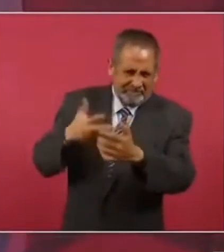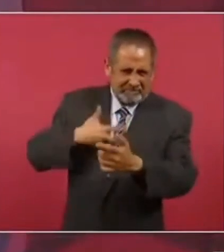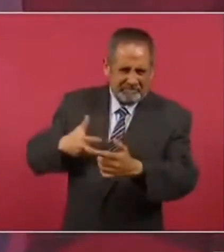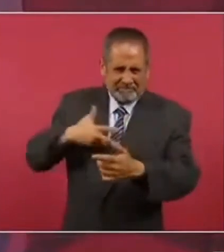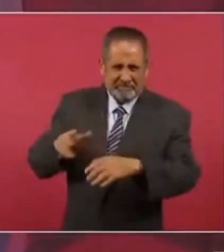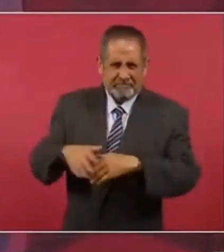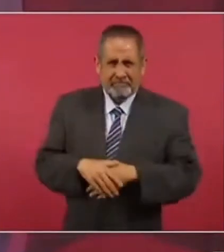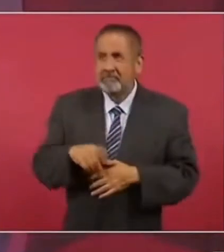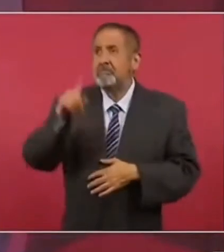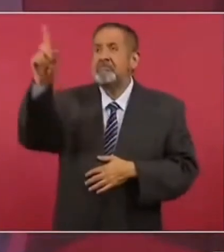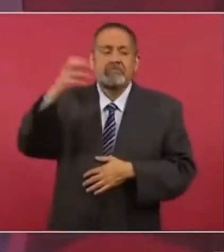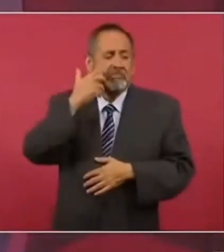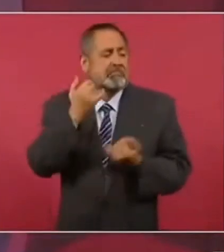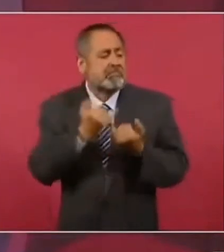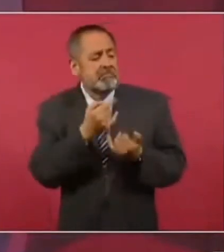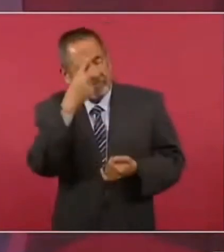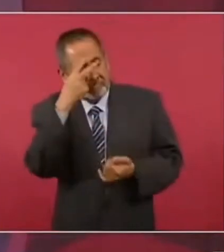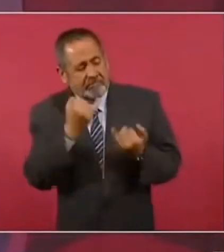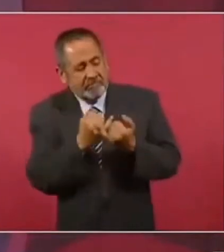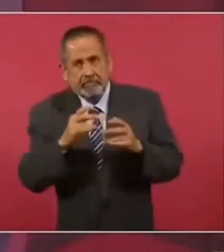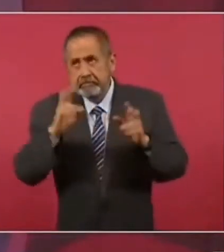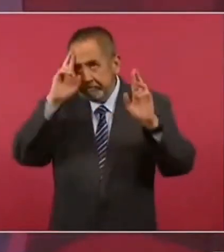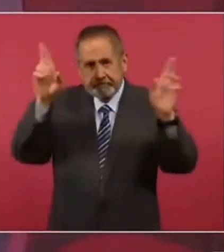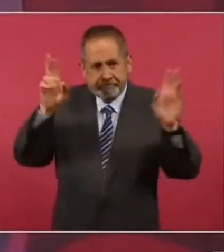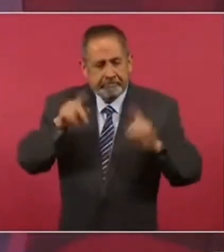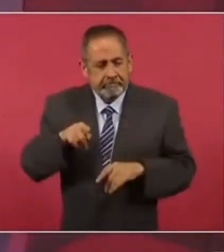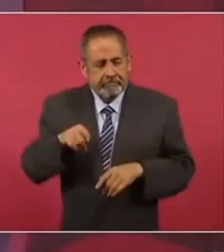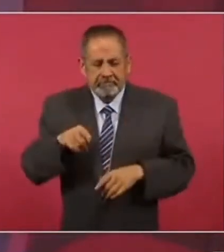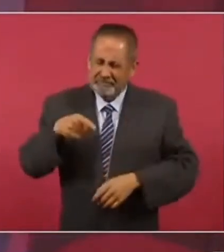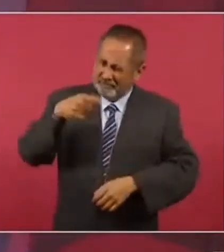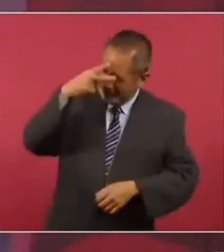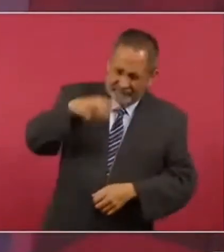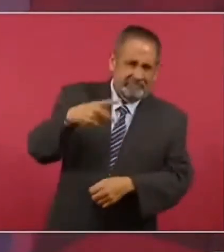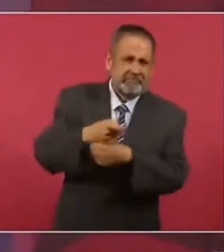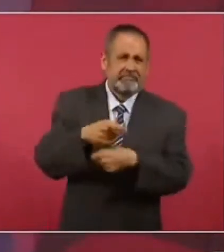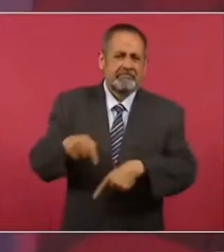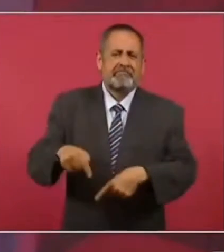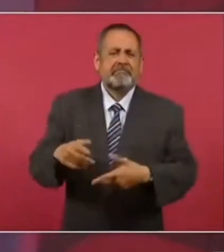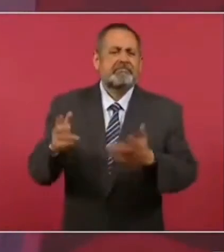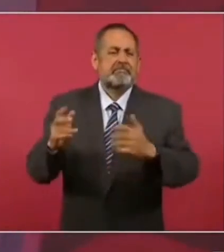Ya quisieran, con todo respeto,